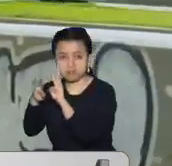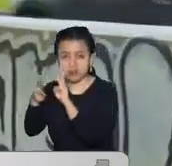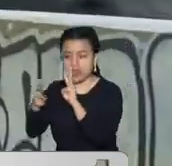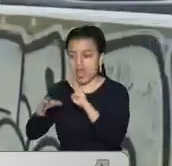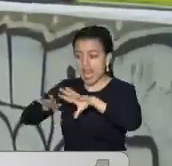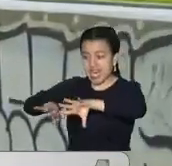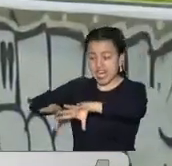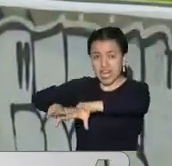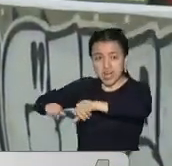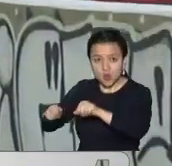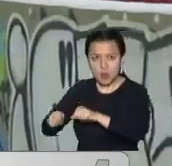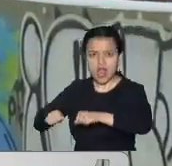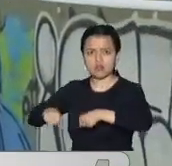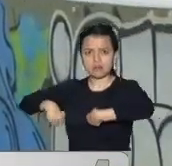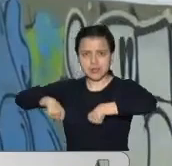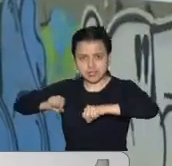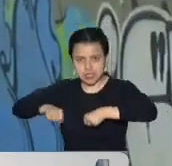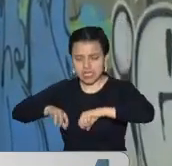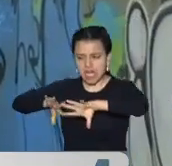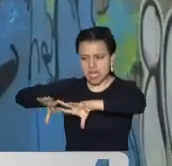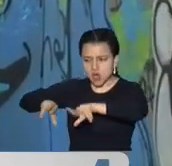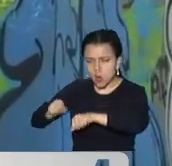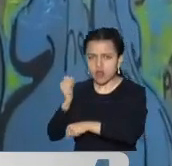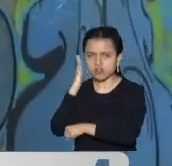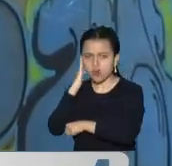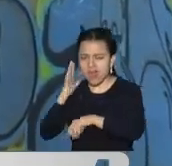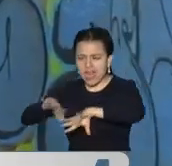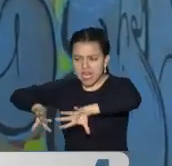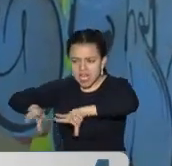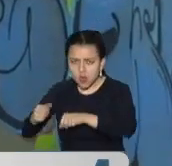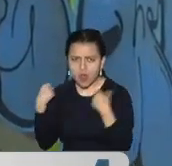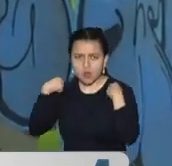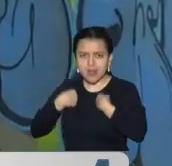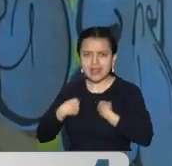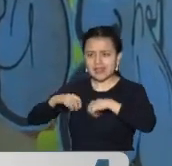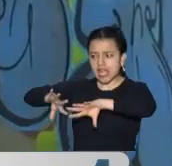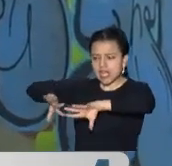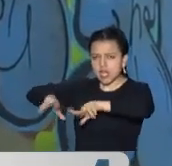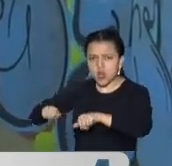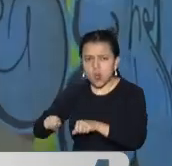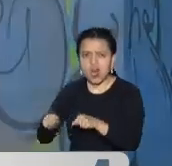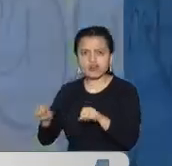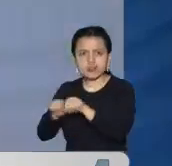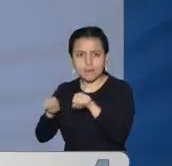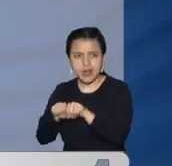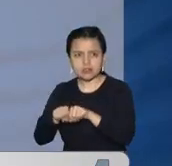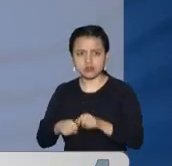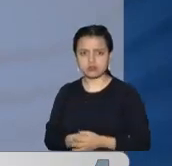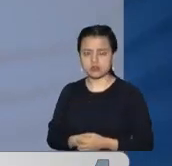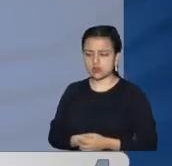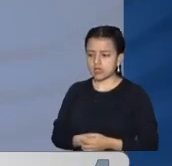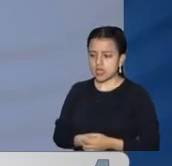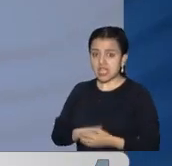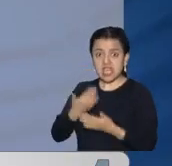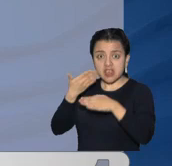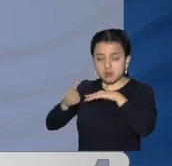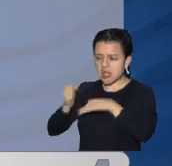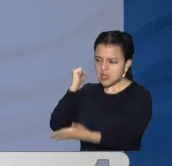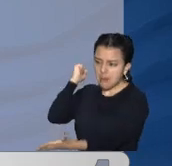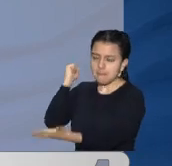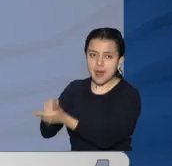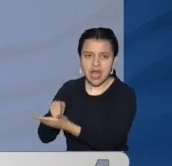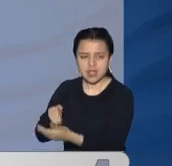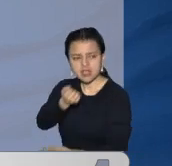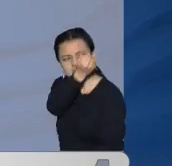Algunos conductores que se movilizaban por esta zona se percataron de lo sucedido. Rápidamente llamaron una ambulancia, la cual trasladó a un centro médico